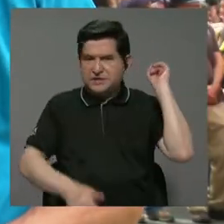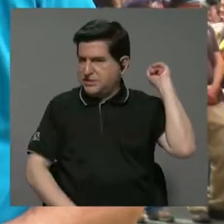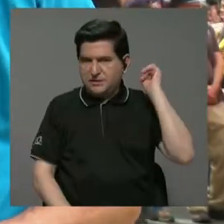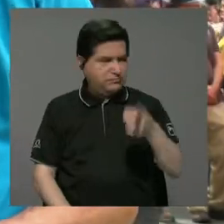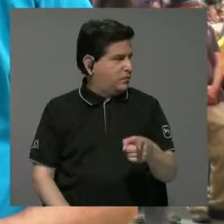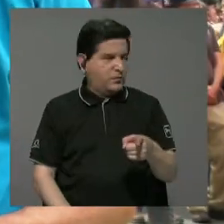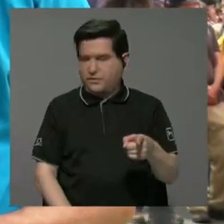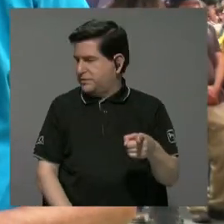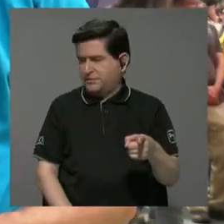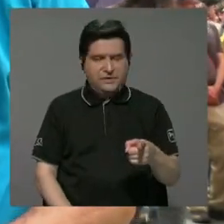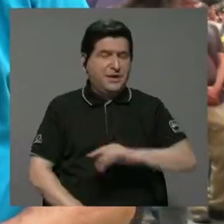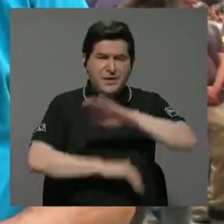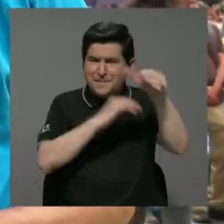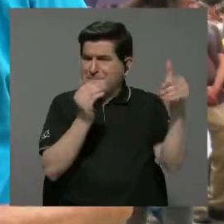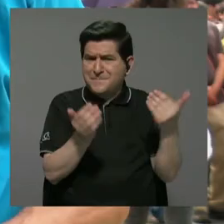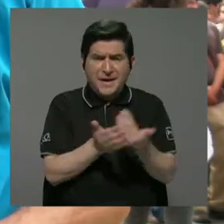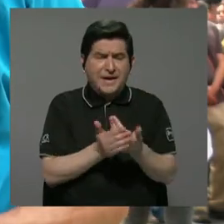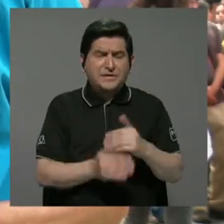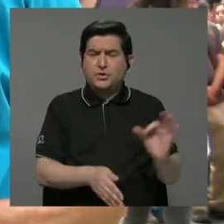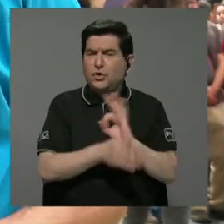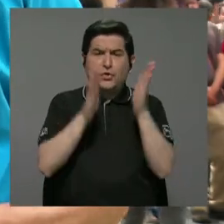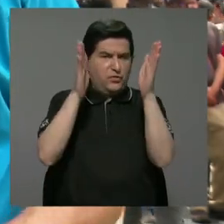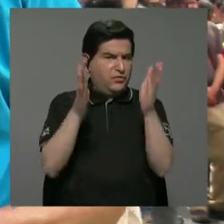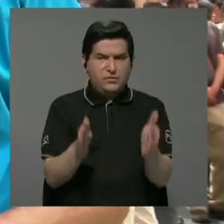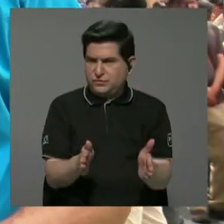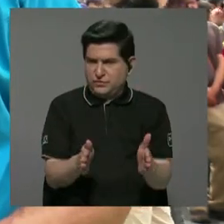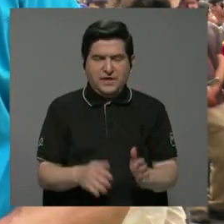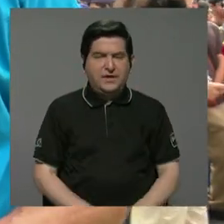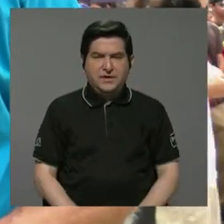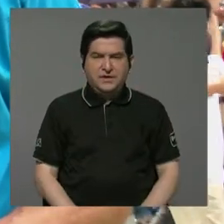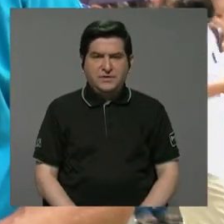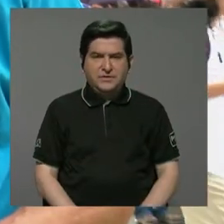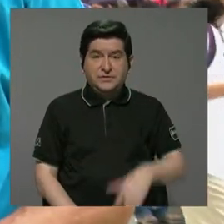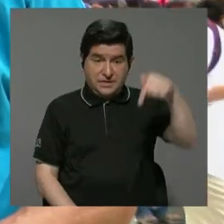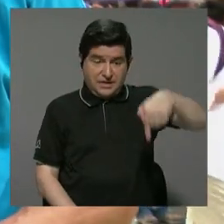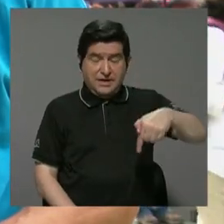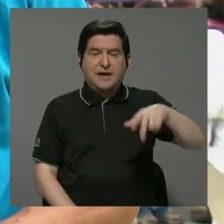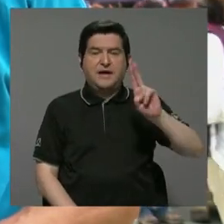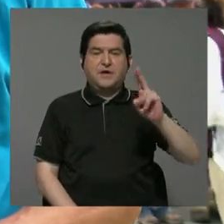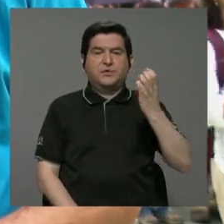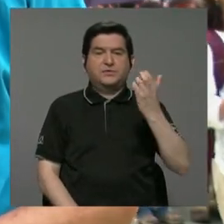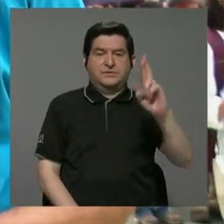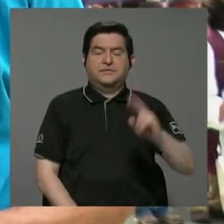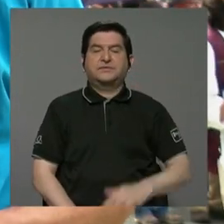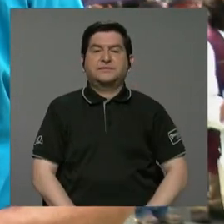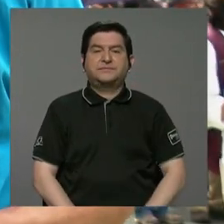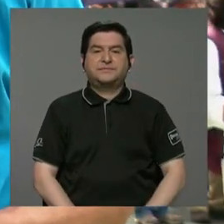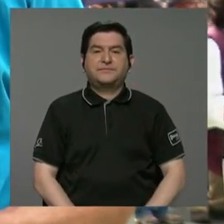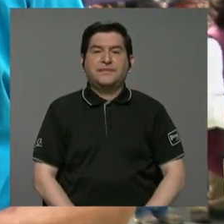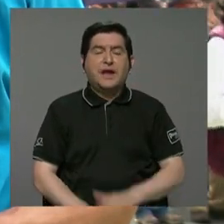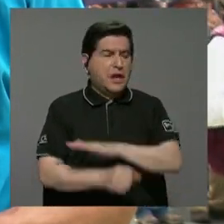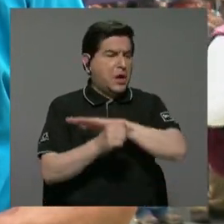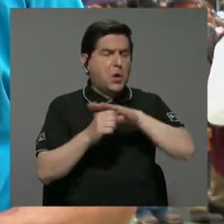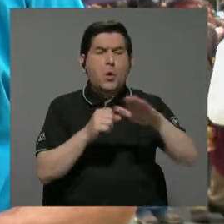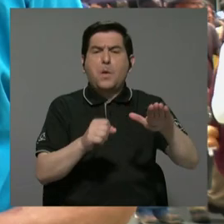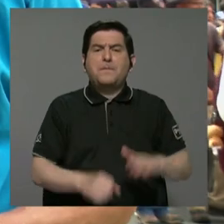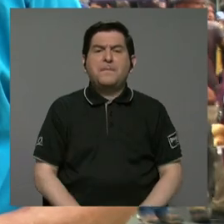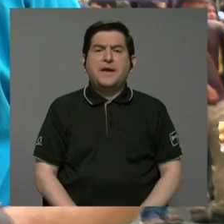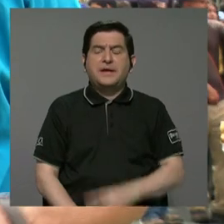obligatoria para todos sus funcionarios, los funcionarios de la Universidad de Costa Rica. Es